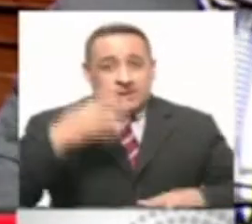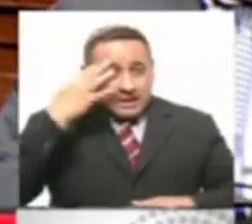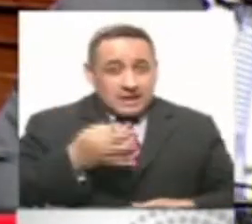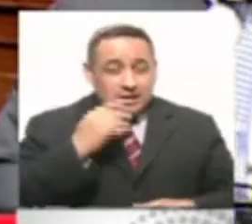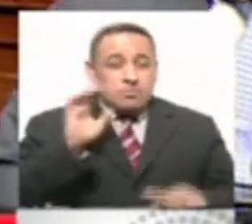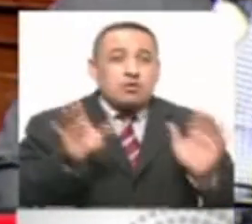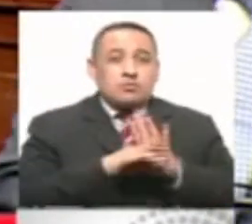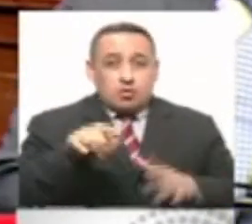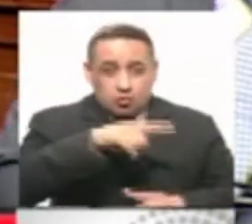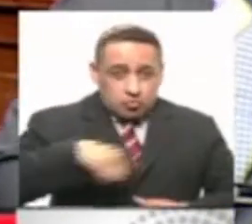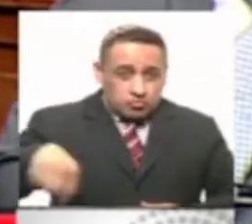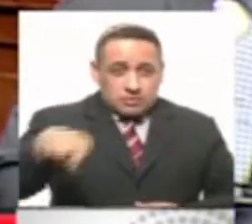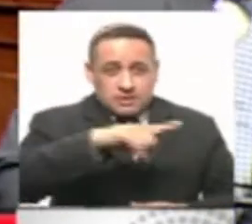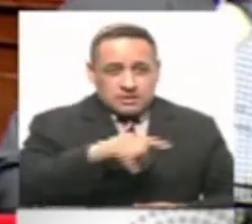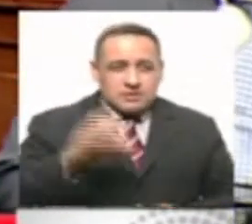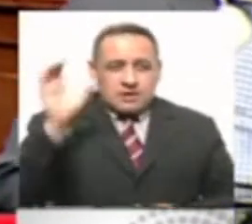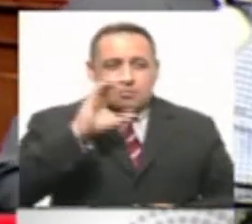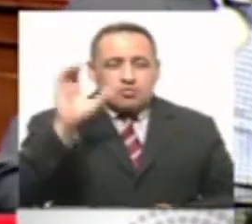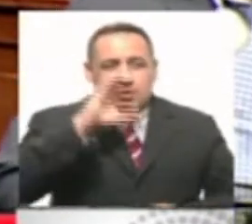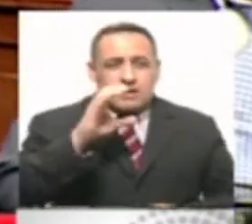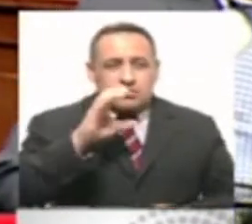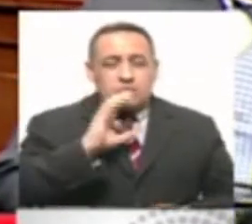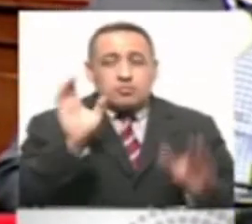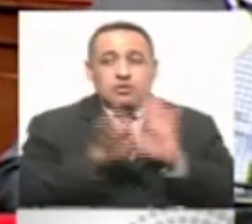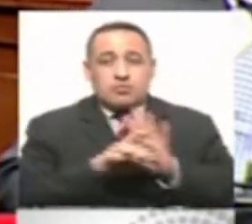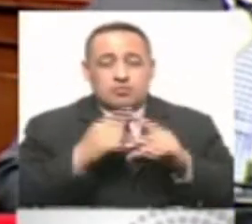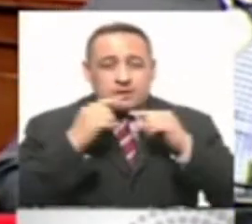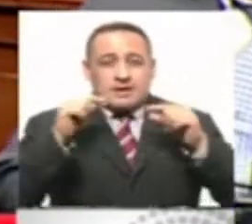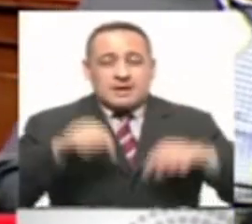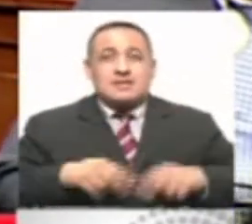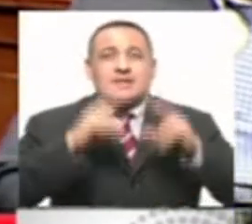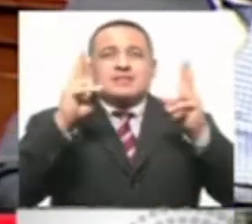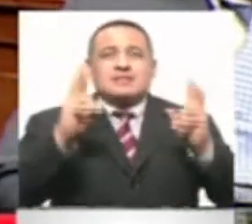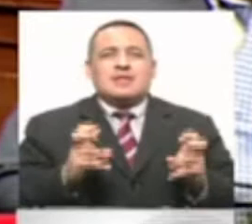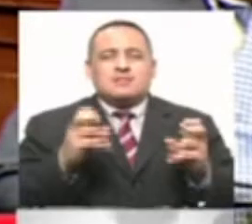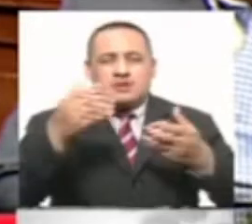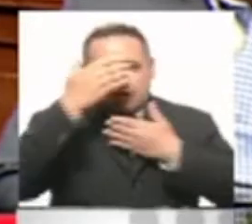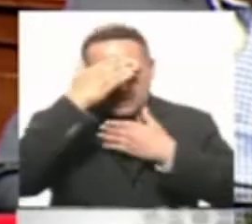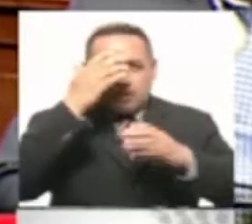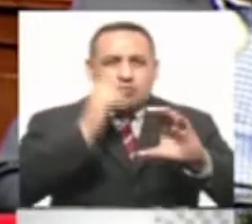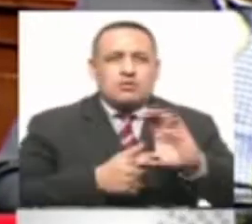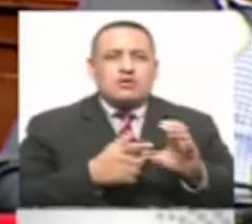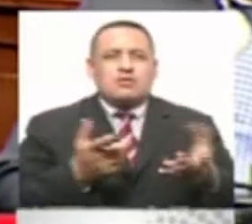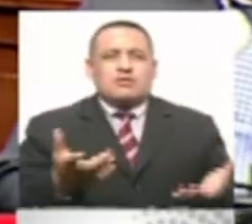están buscando con este tema del terruqueo